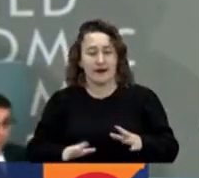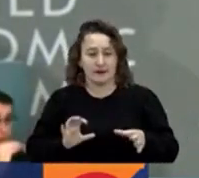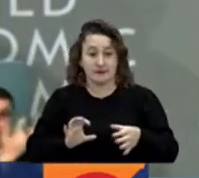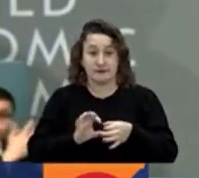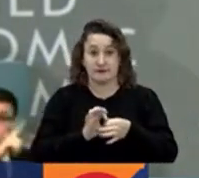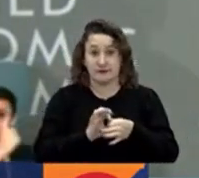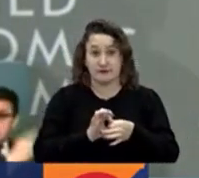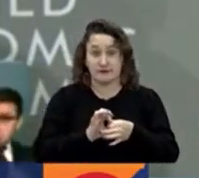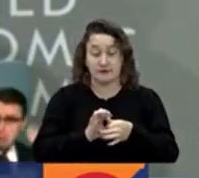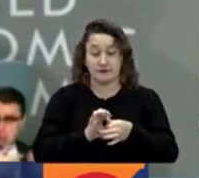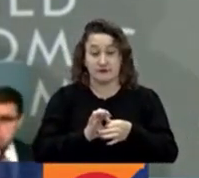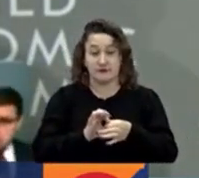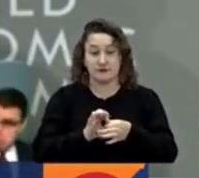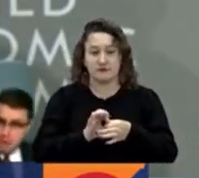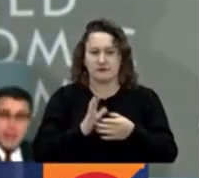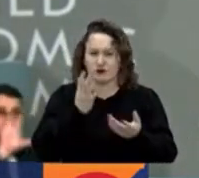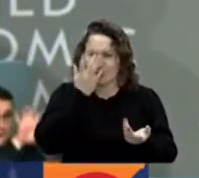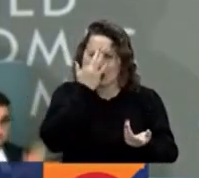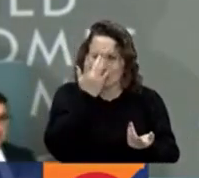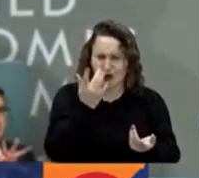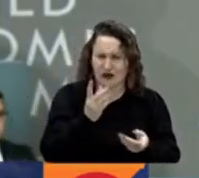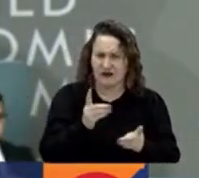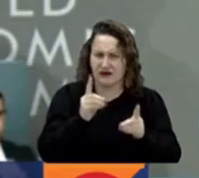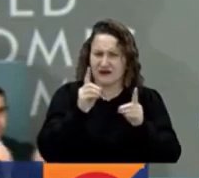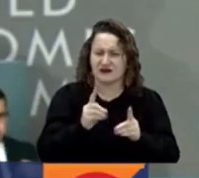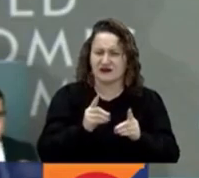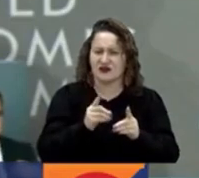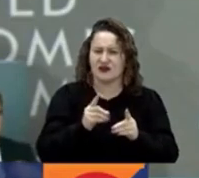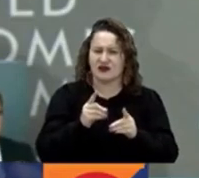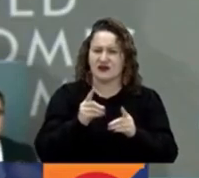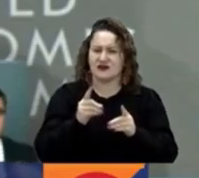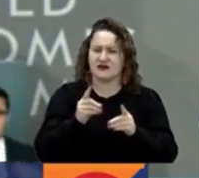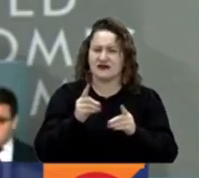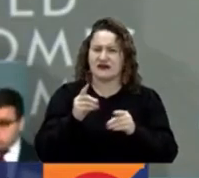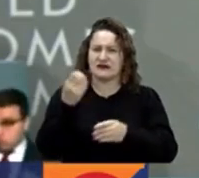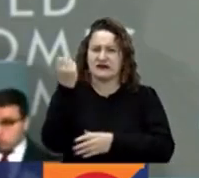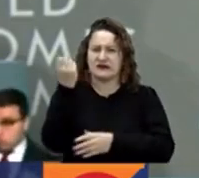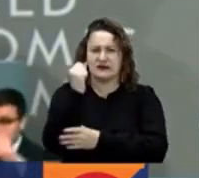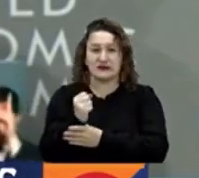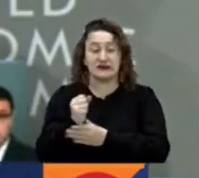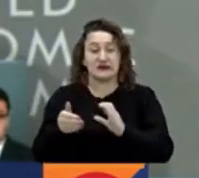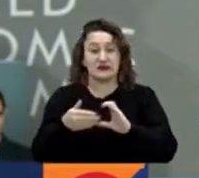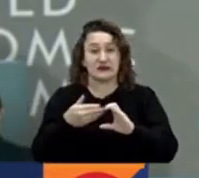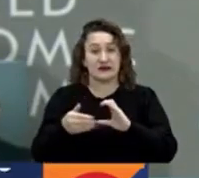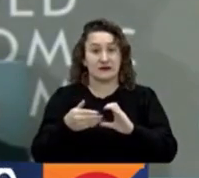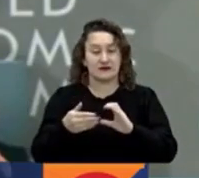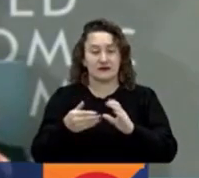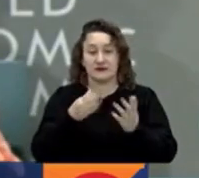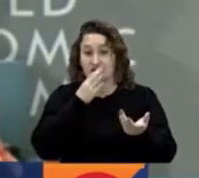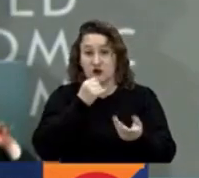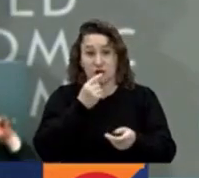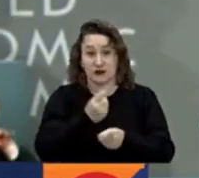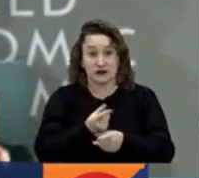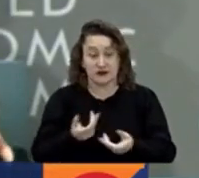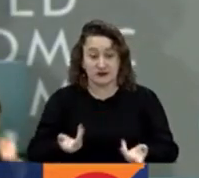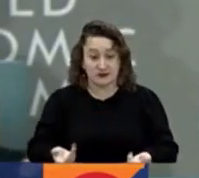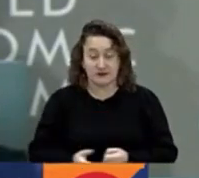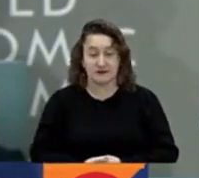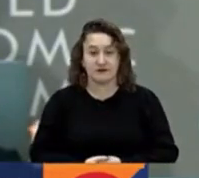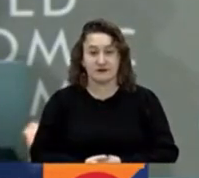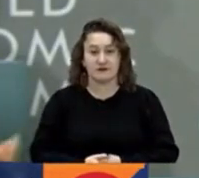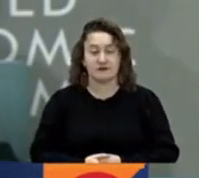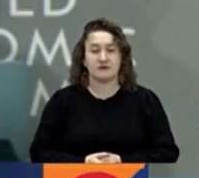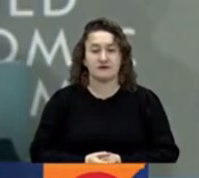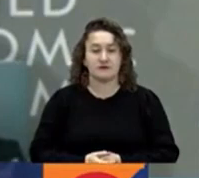vinculante, ¿por qué las decisiones sobre la corrección de la crisis climática no lo son? ¿Por qué